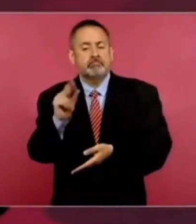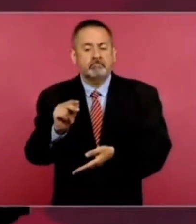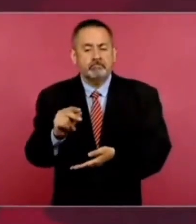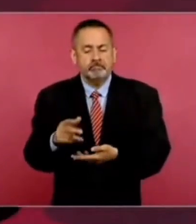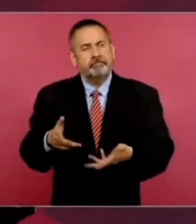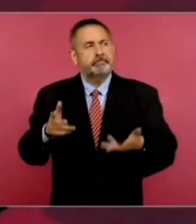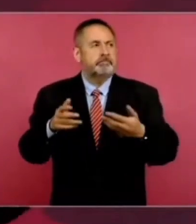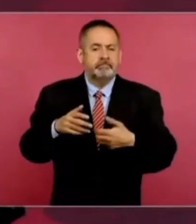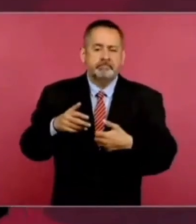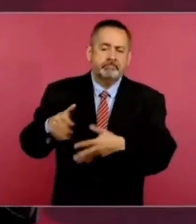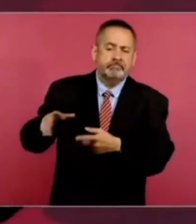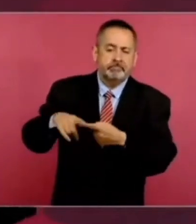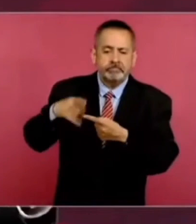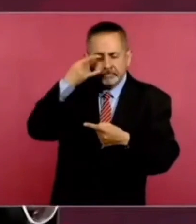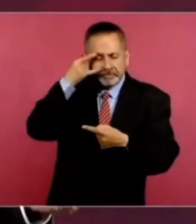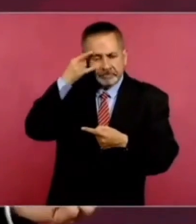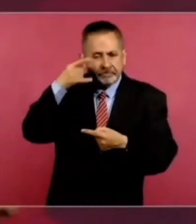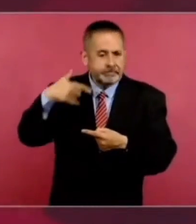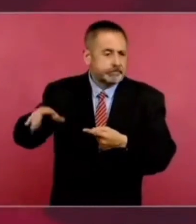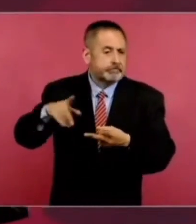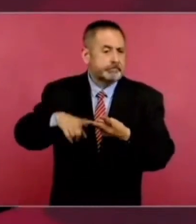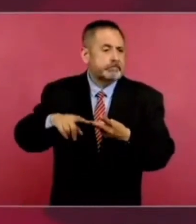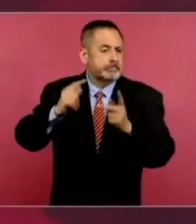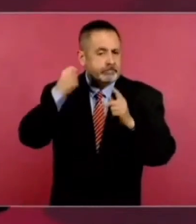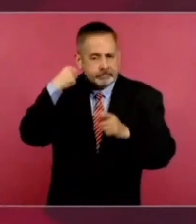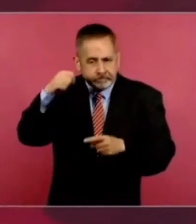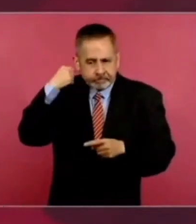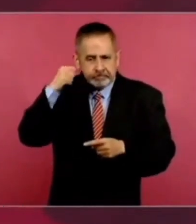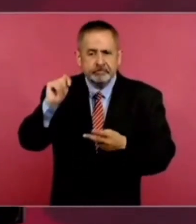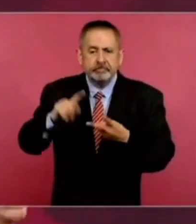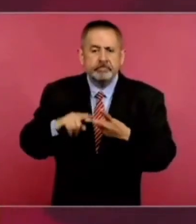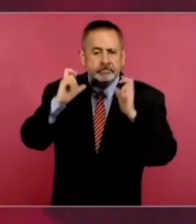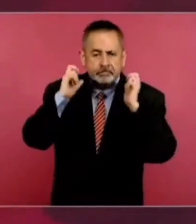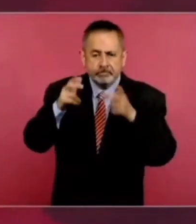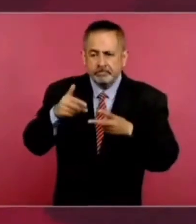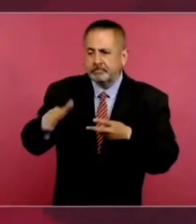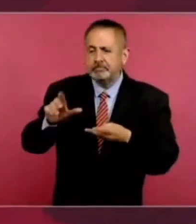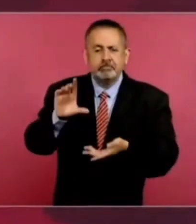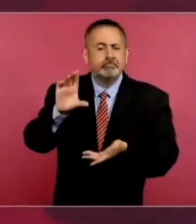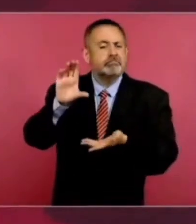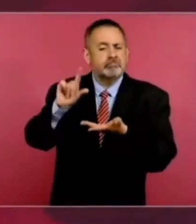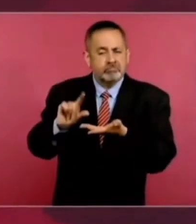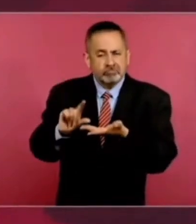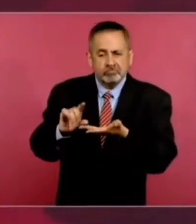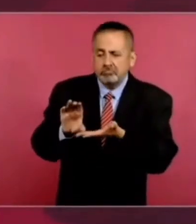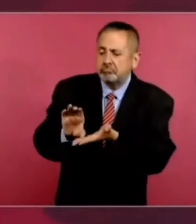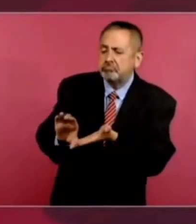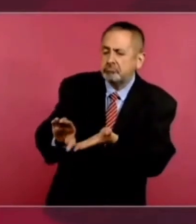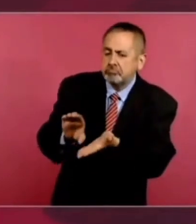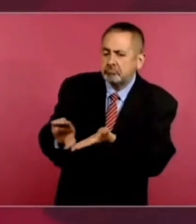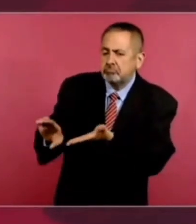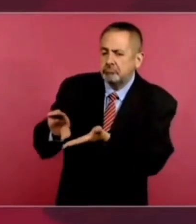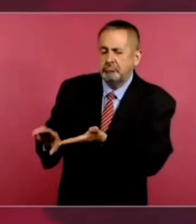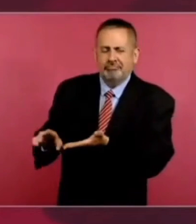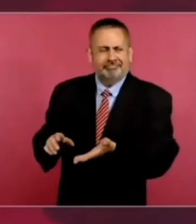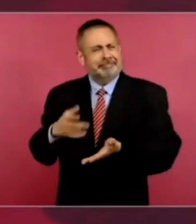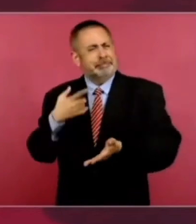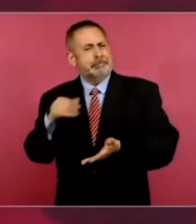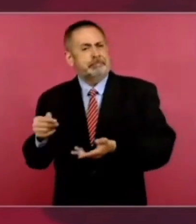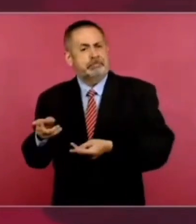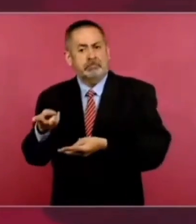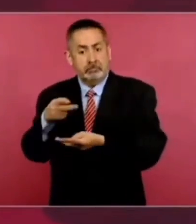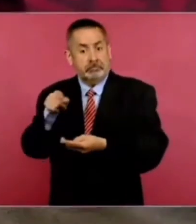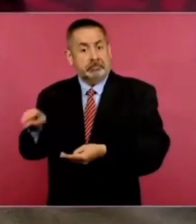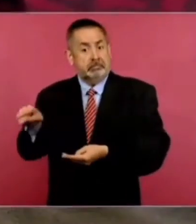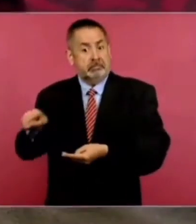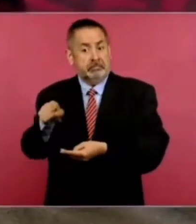dejaron a Campeche, dejaron a Tabasco, dejaron a Chiapas con muy poca participación, porque